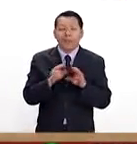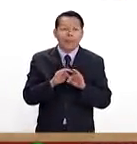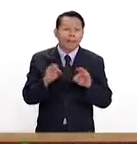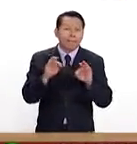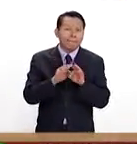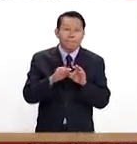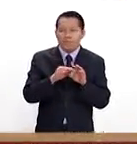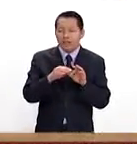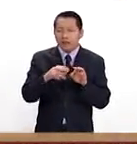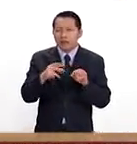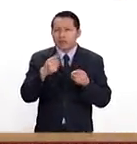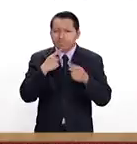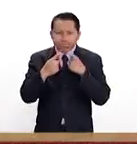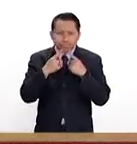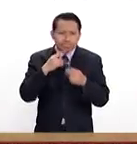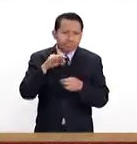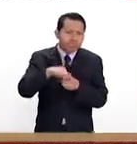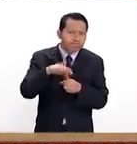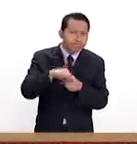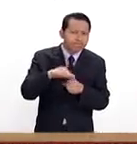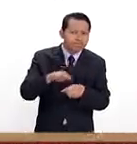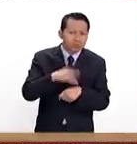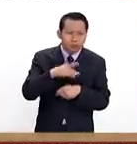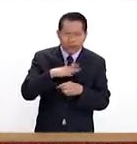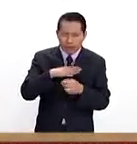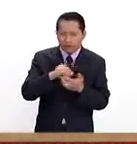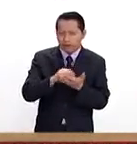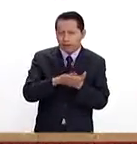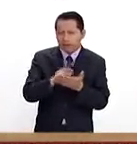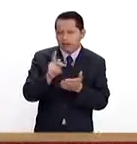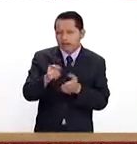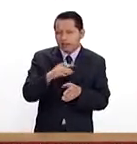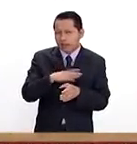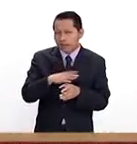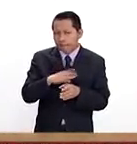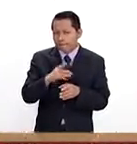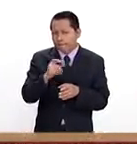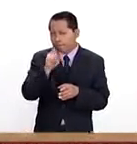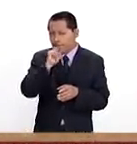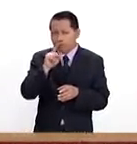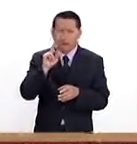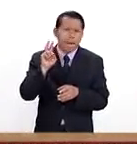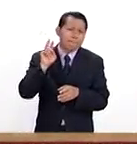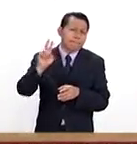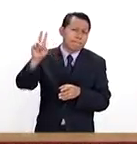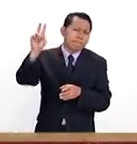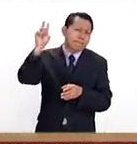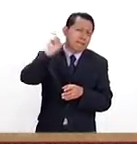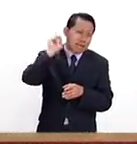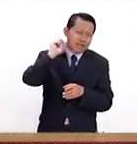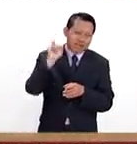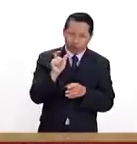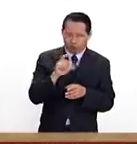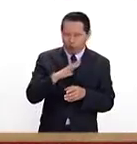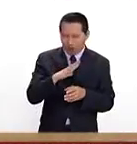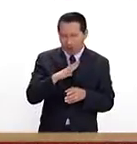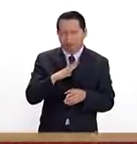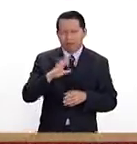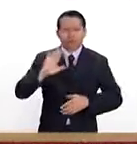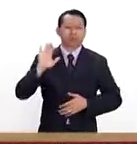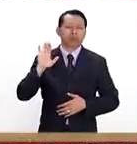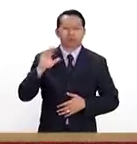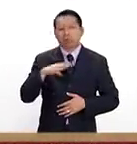consensos, ¿no? En un artículo que publicamos el viernes pasado, el día de la toma de posesión en